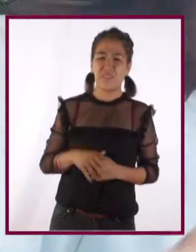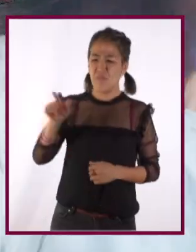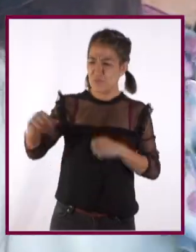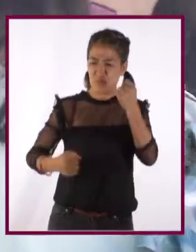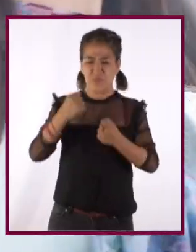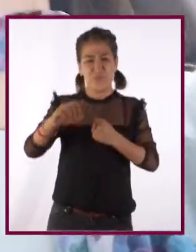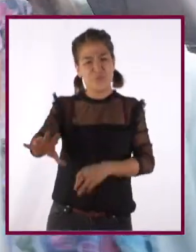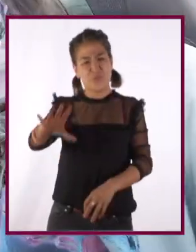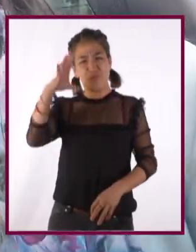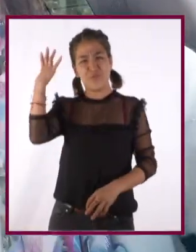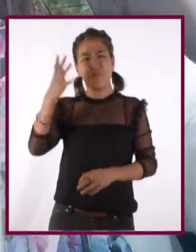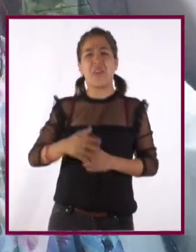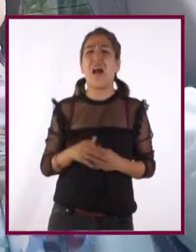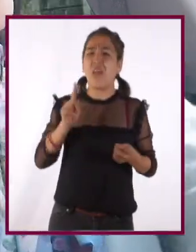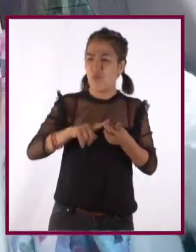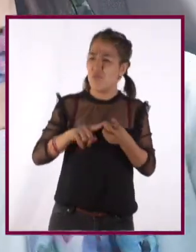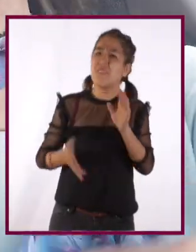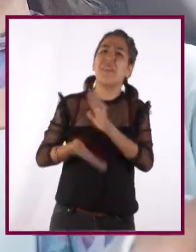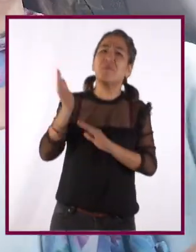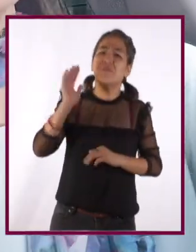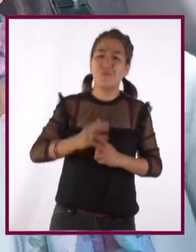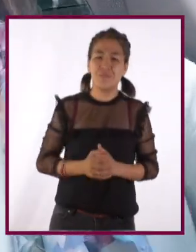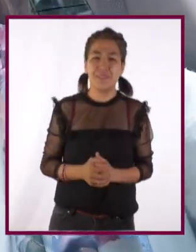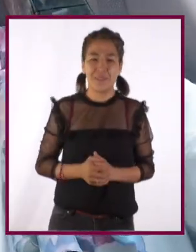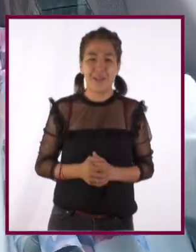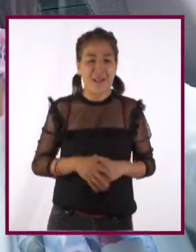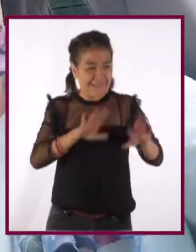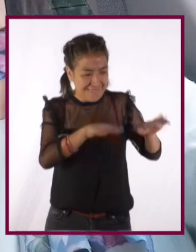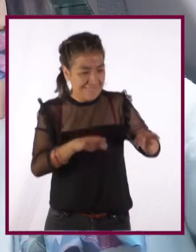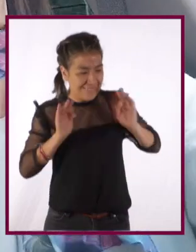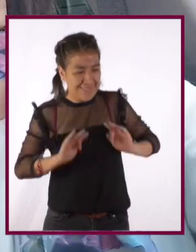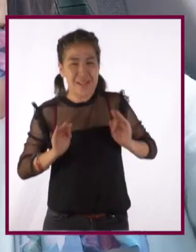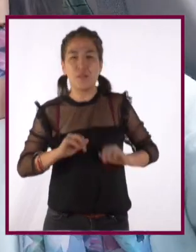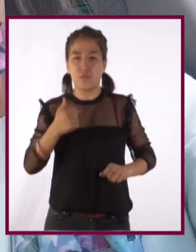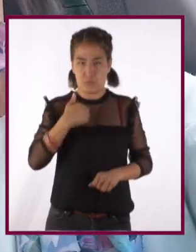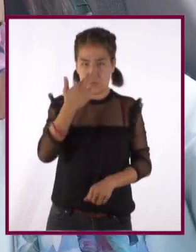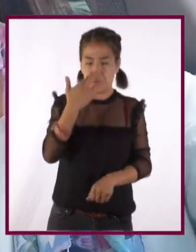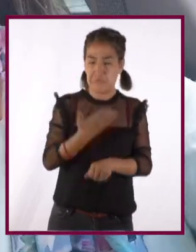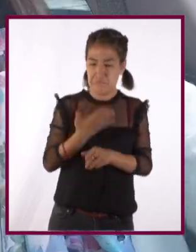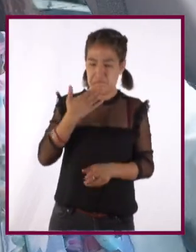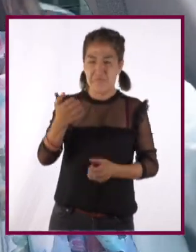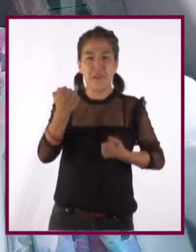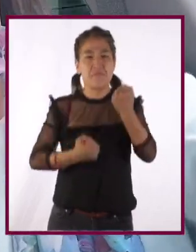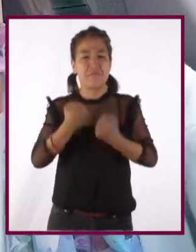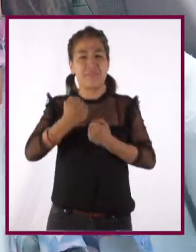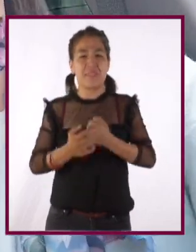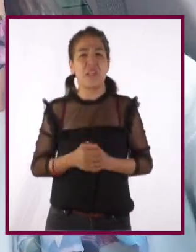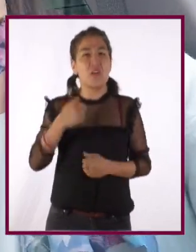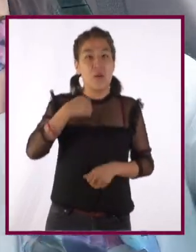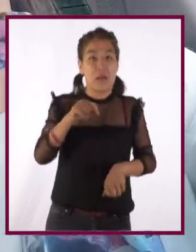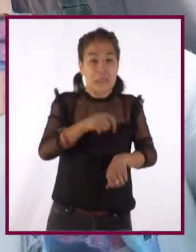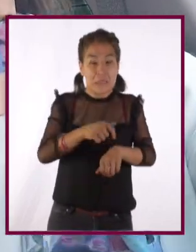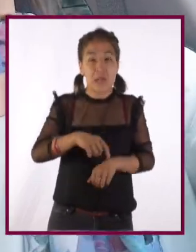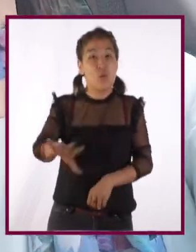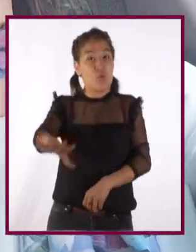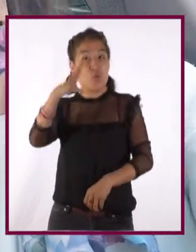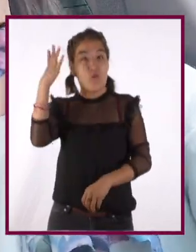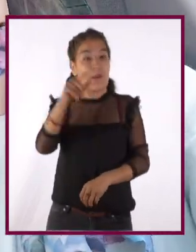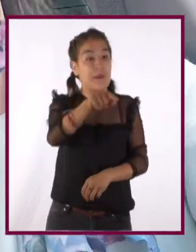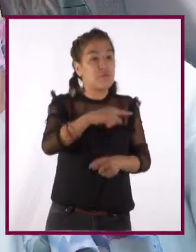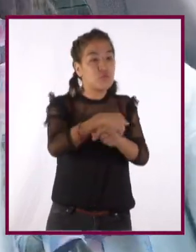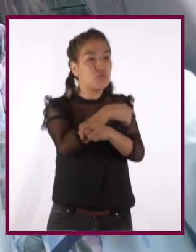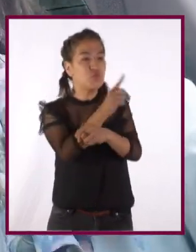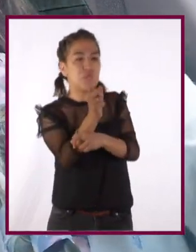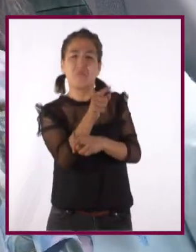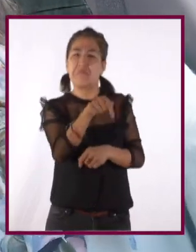hermana, ¿por qué vas tan rápido? No hay prisa para llegar a donde vamos. Ay, Ernesto, pero sí estoy siendo muy responsable. Además, ni siquiera he rebasado el límite